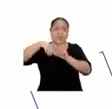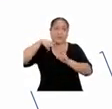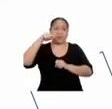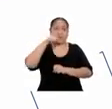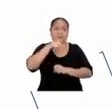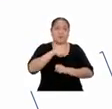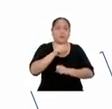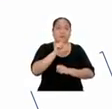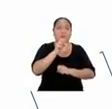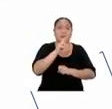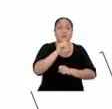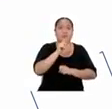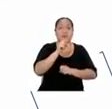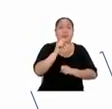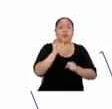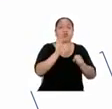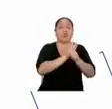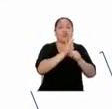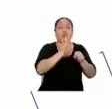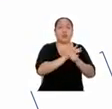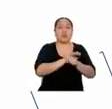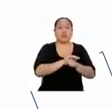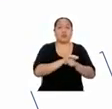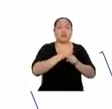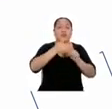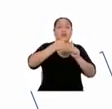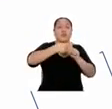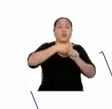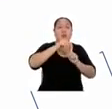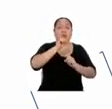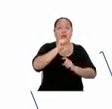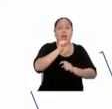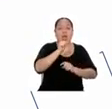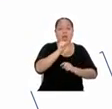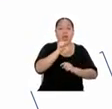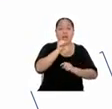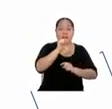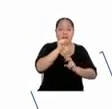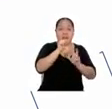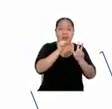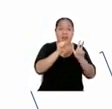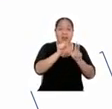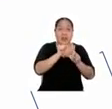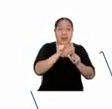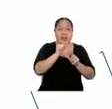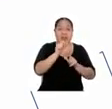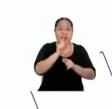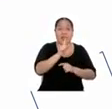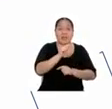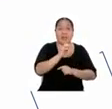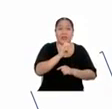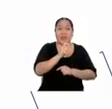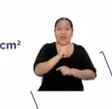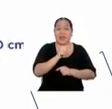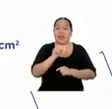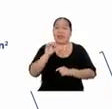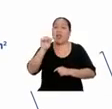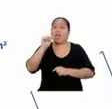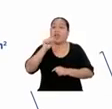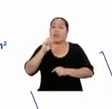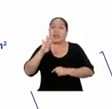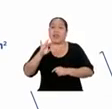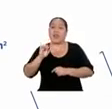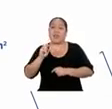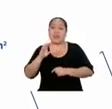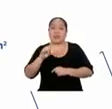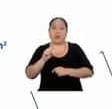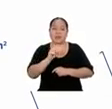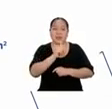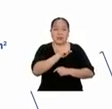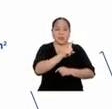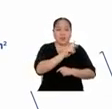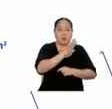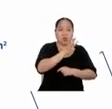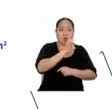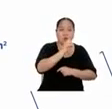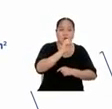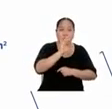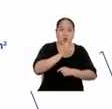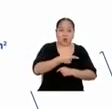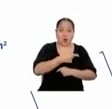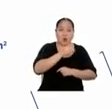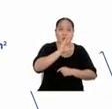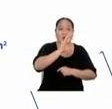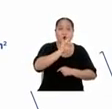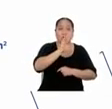el área total es igual a la suma del área lateral más el área de la base, es decir, 140,8